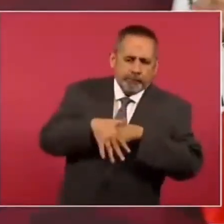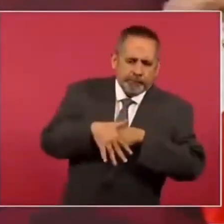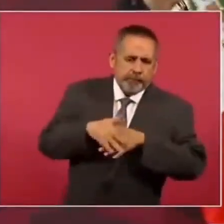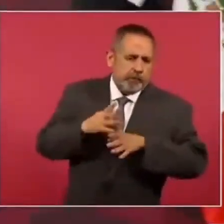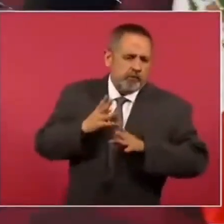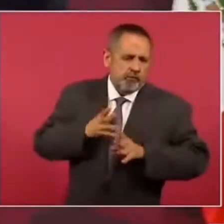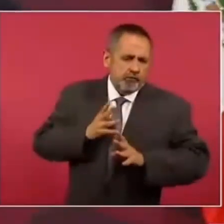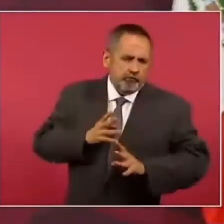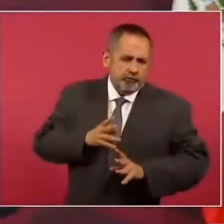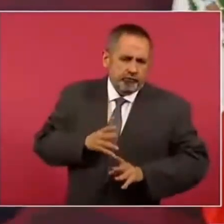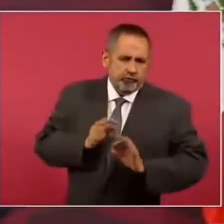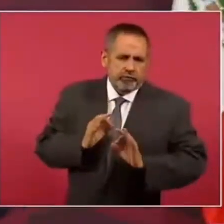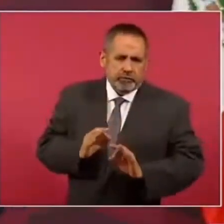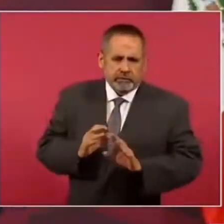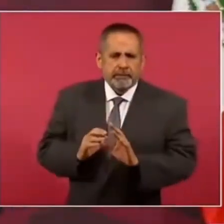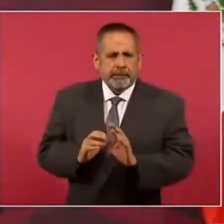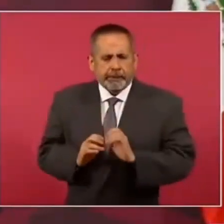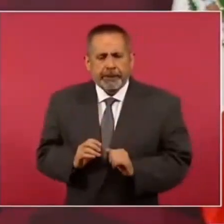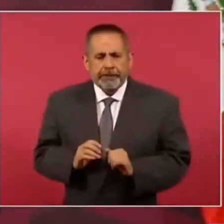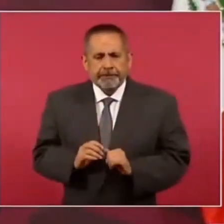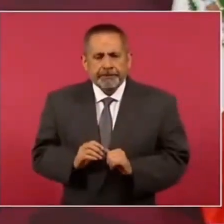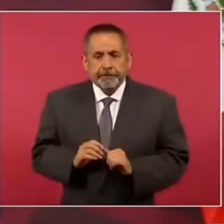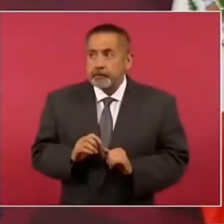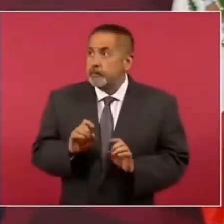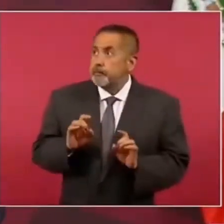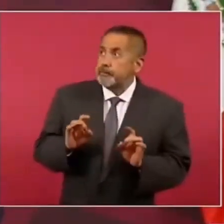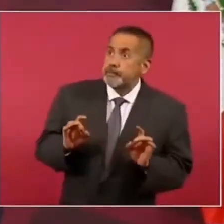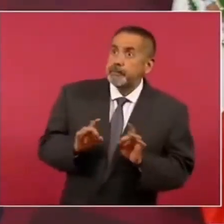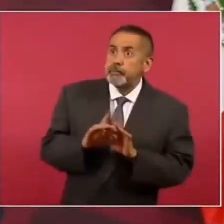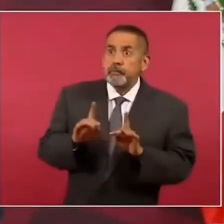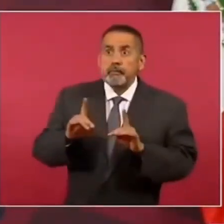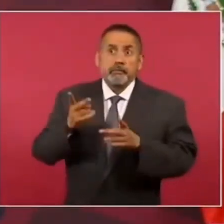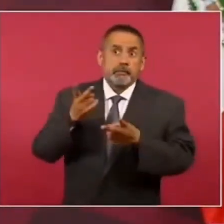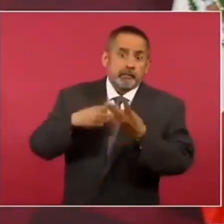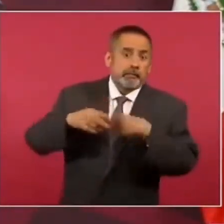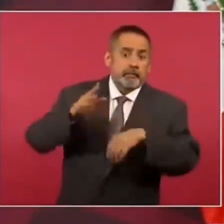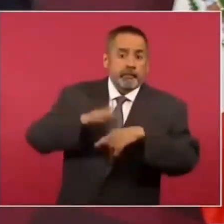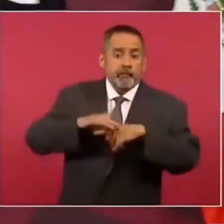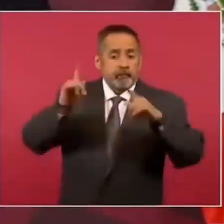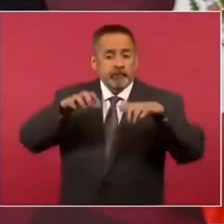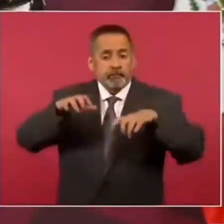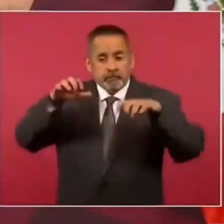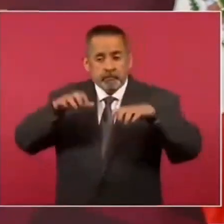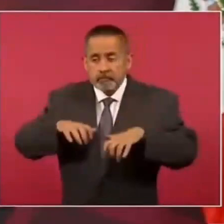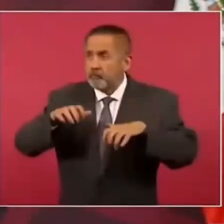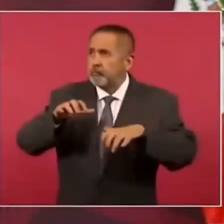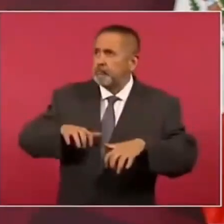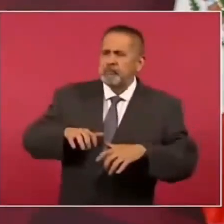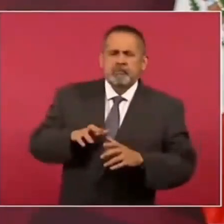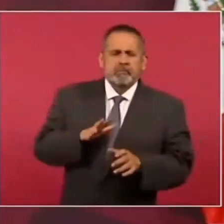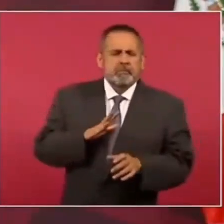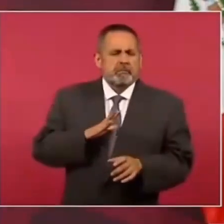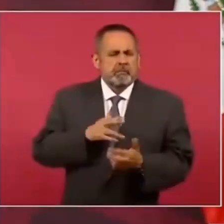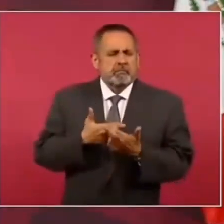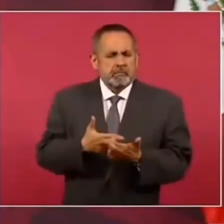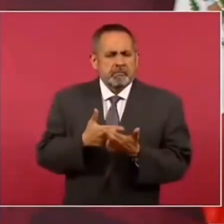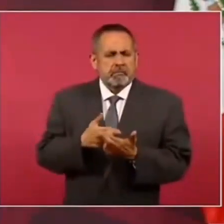si se presentara la temporada de lluvia no tuviésemos ningún problema.